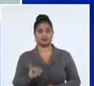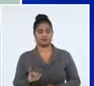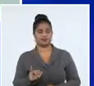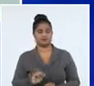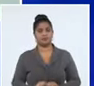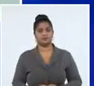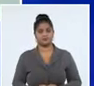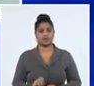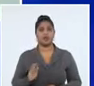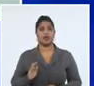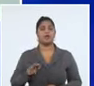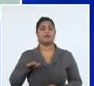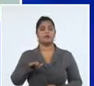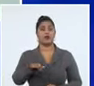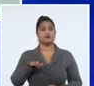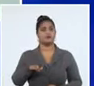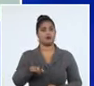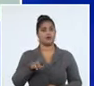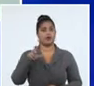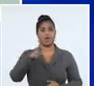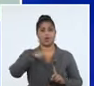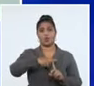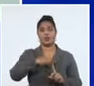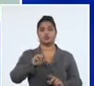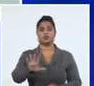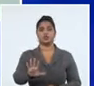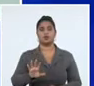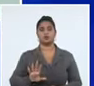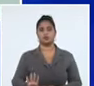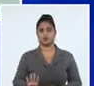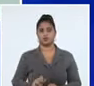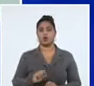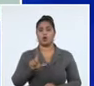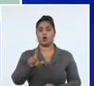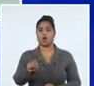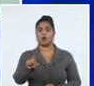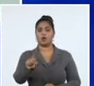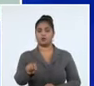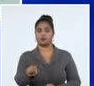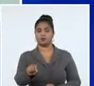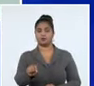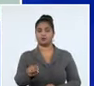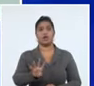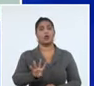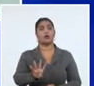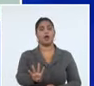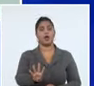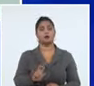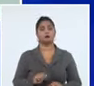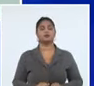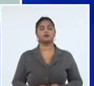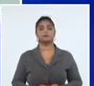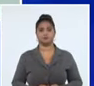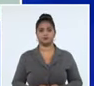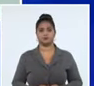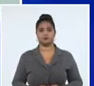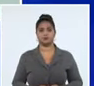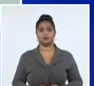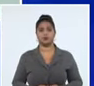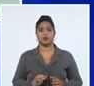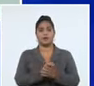Rafael Freire y Cueto 5, Cacocún está reportando 4 casos autóctonos, Mayarí,